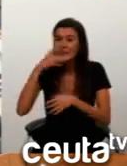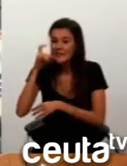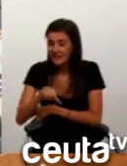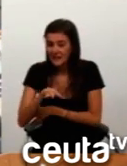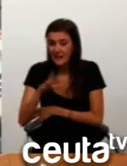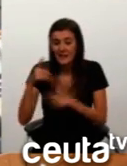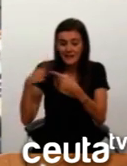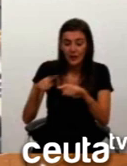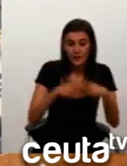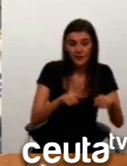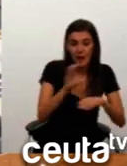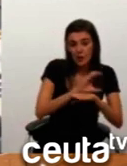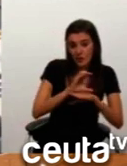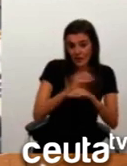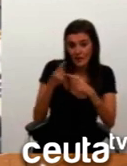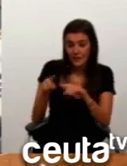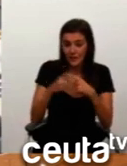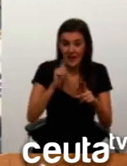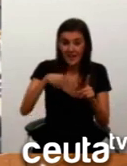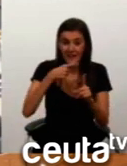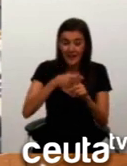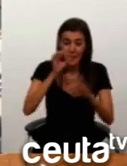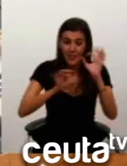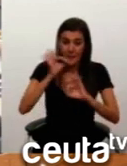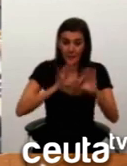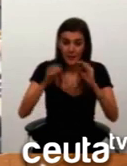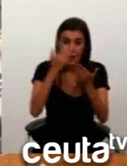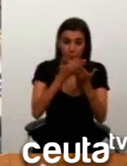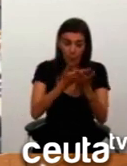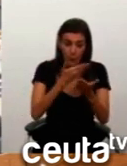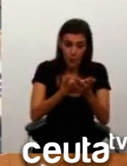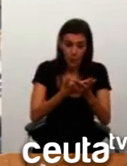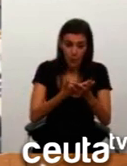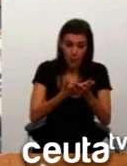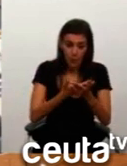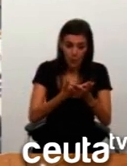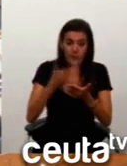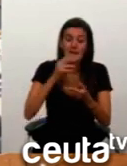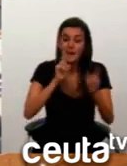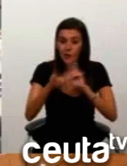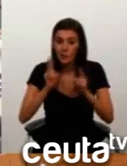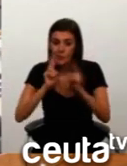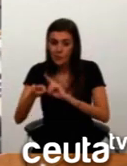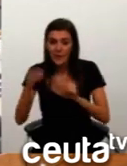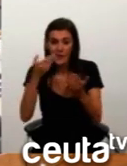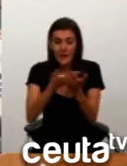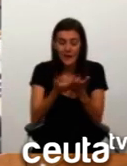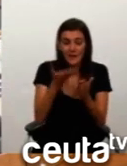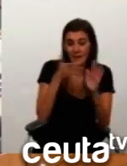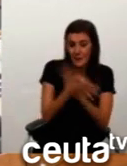las diferentes consejerías, que además de venir a pleno, preparar las propuestas, las contestaciones, las